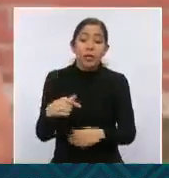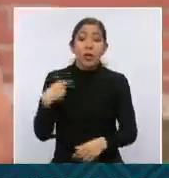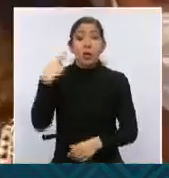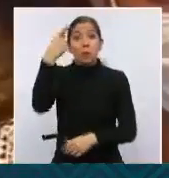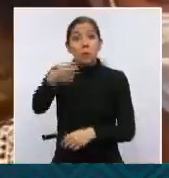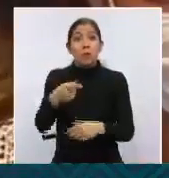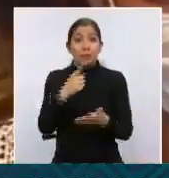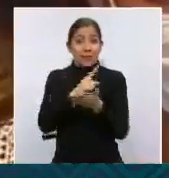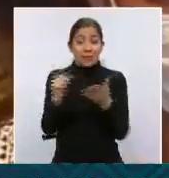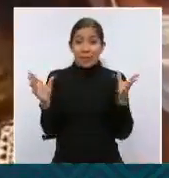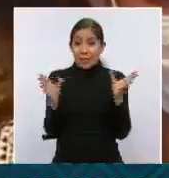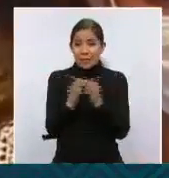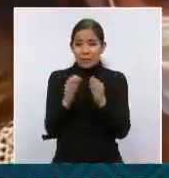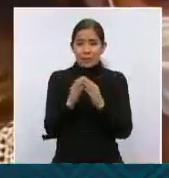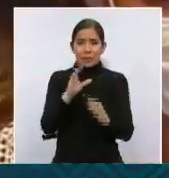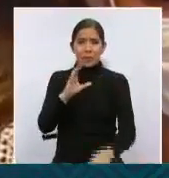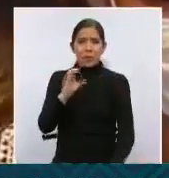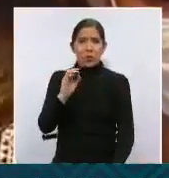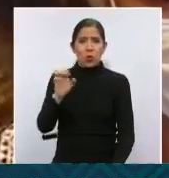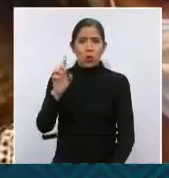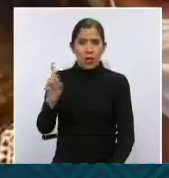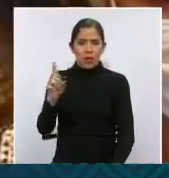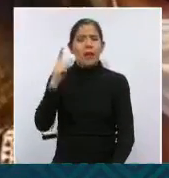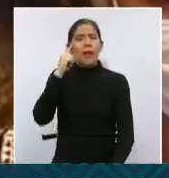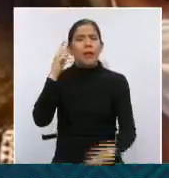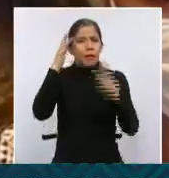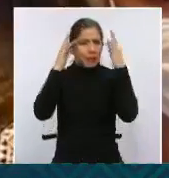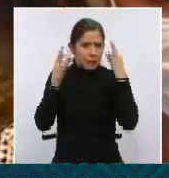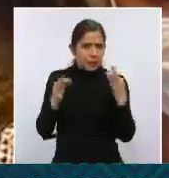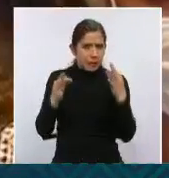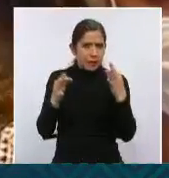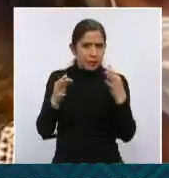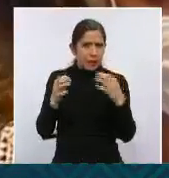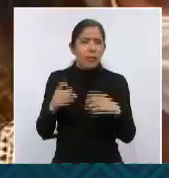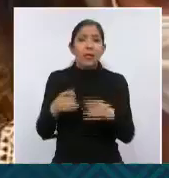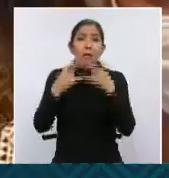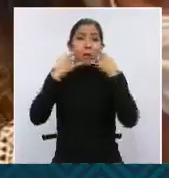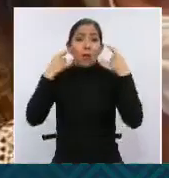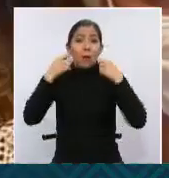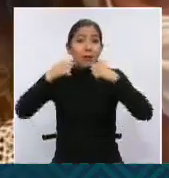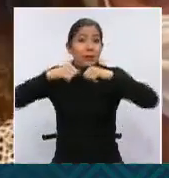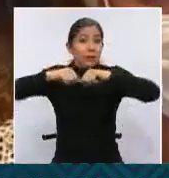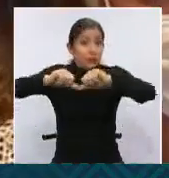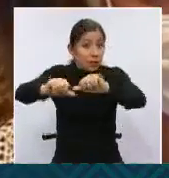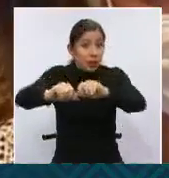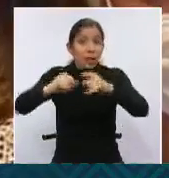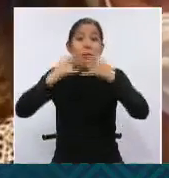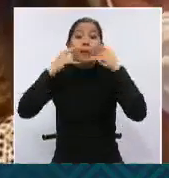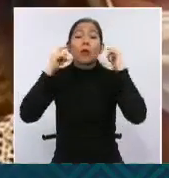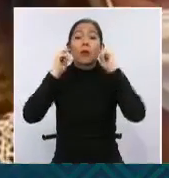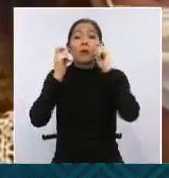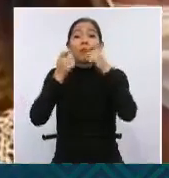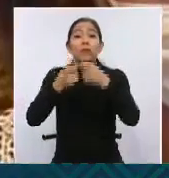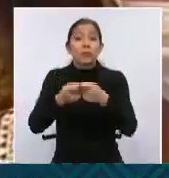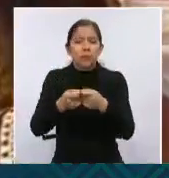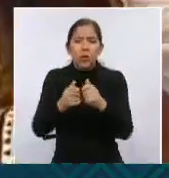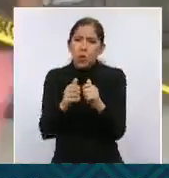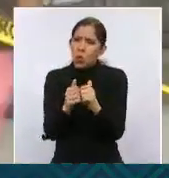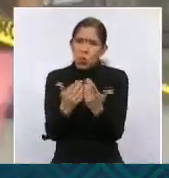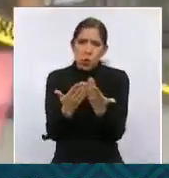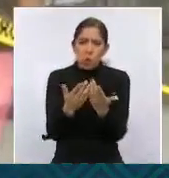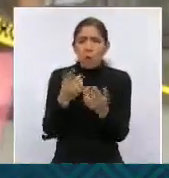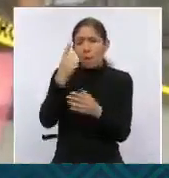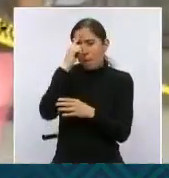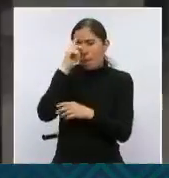de la semana próxima se decidirá si se suspende el uso de barbijo para las personas que así lo requieran en